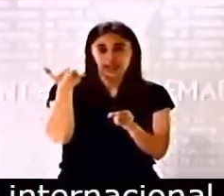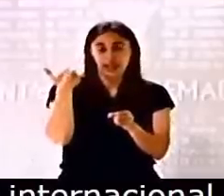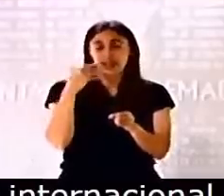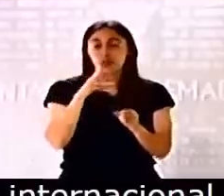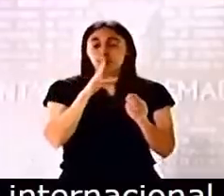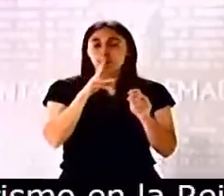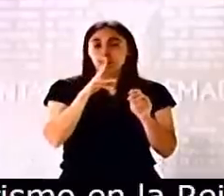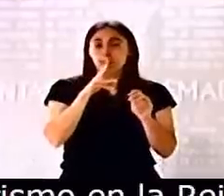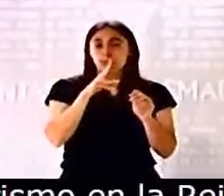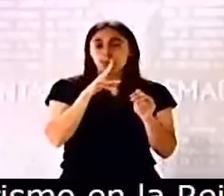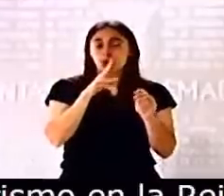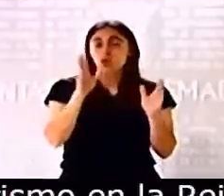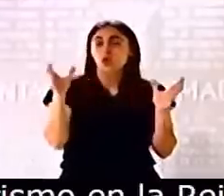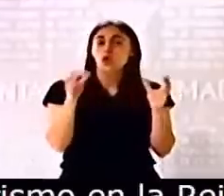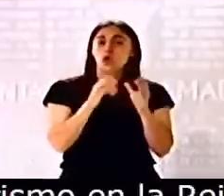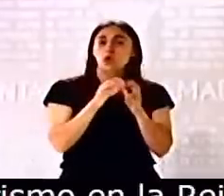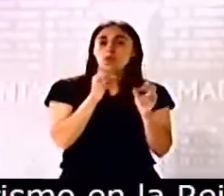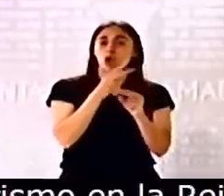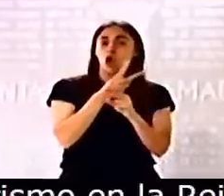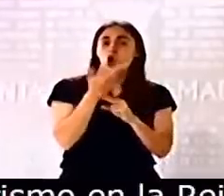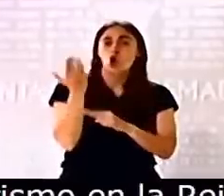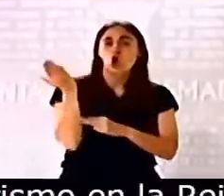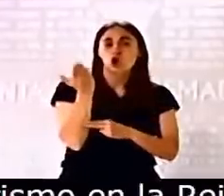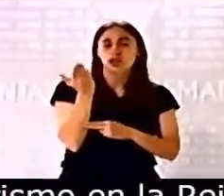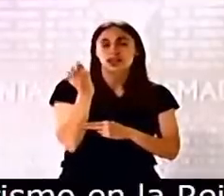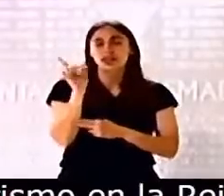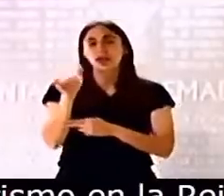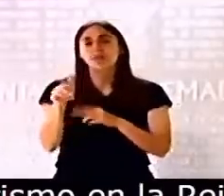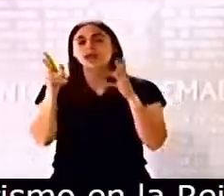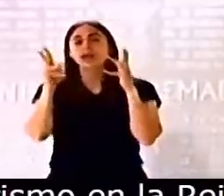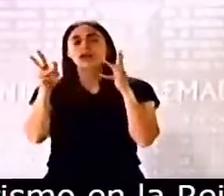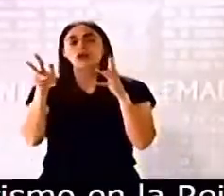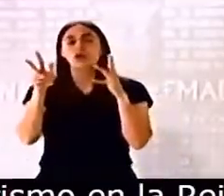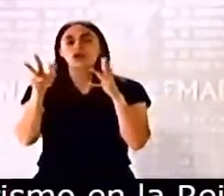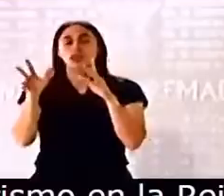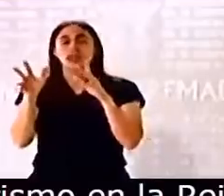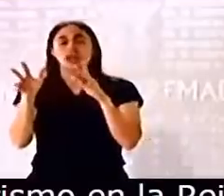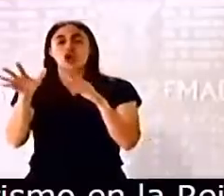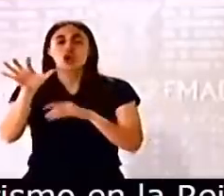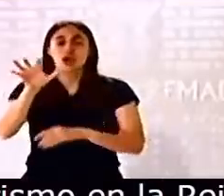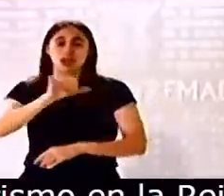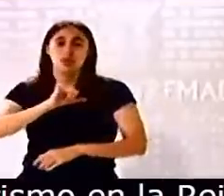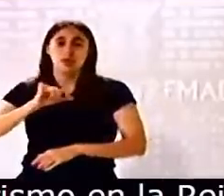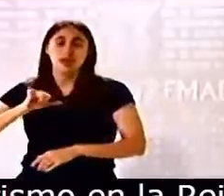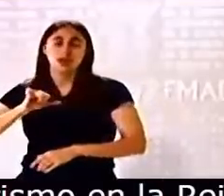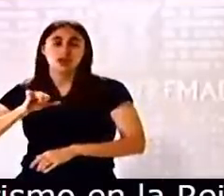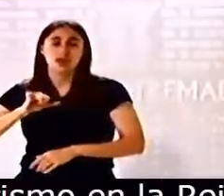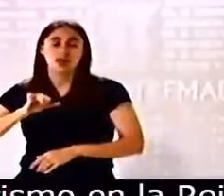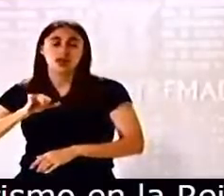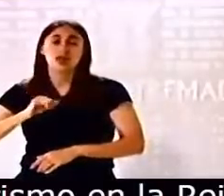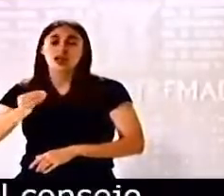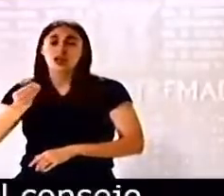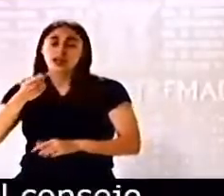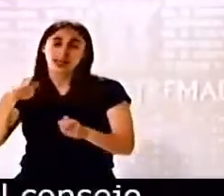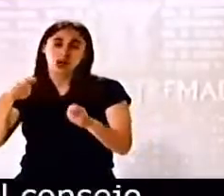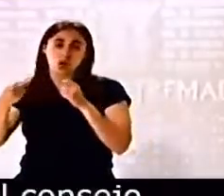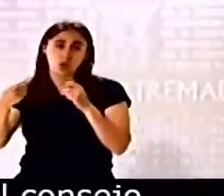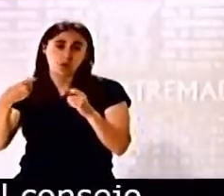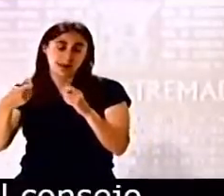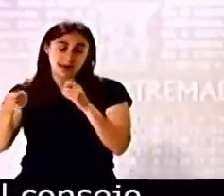hostelería y con el Consejo Regional del Comercio, solicitaban los hosteleros un plan